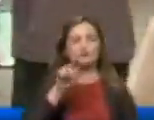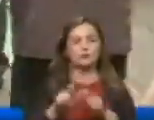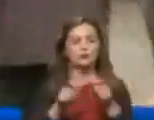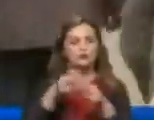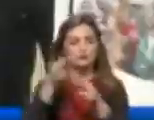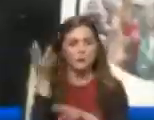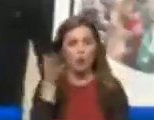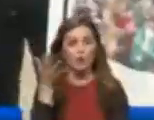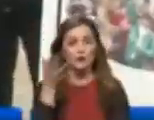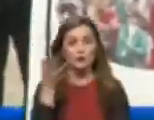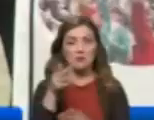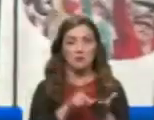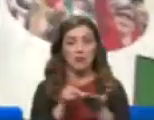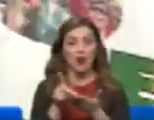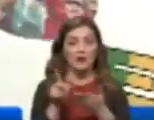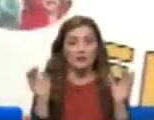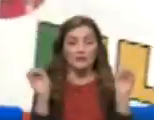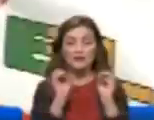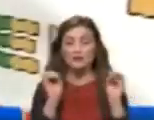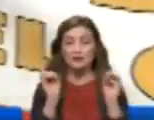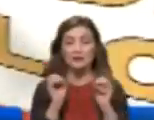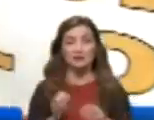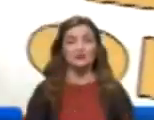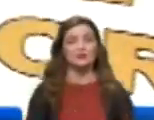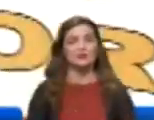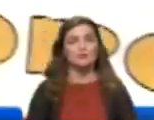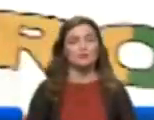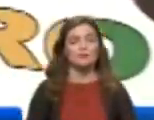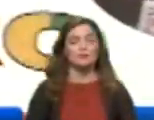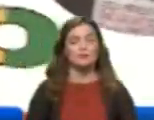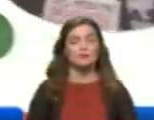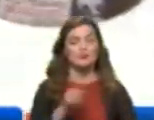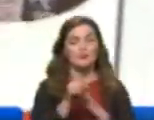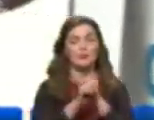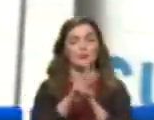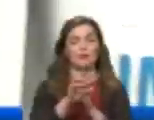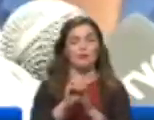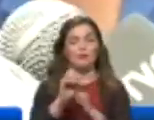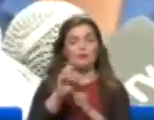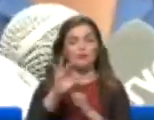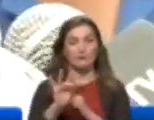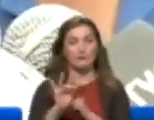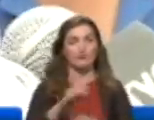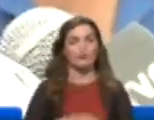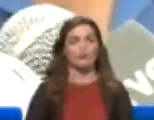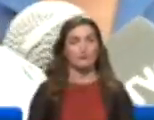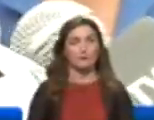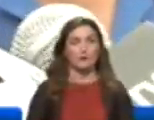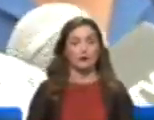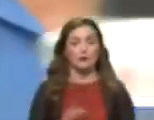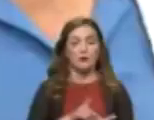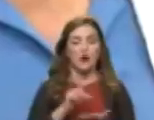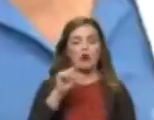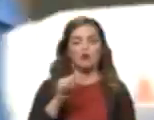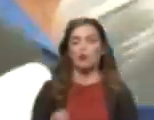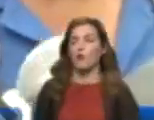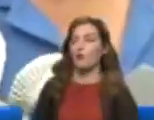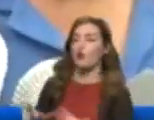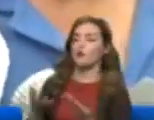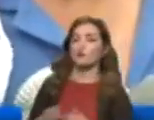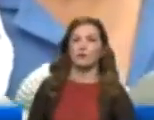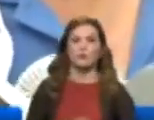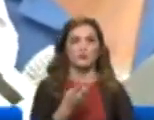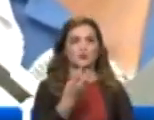ex docentes que no han recibido el pago del incentivo jubilar desde el año 2008. Nos dieron una partecita. ¿Cuánto, por